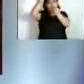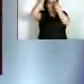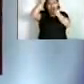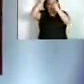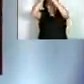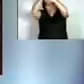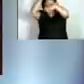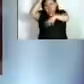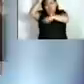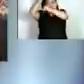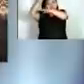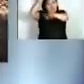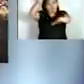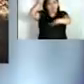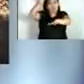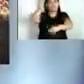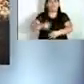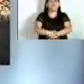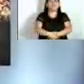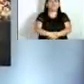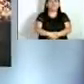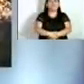agua y extinguir el fuego.